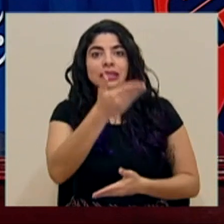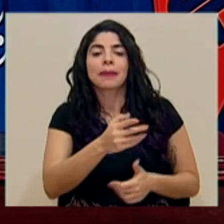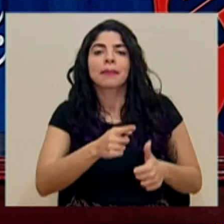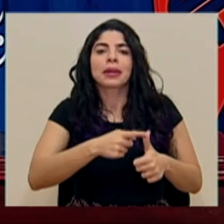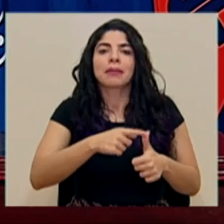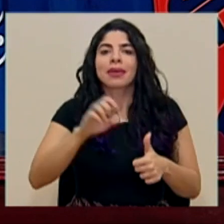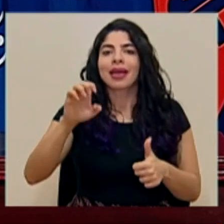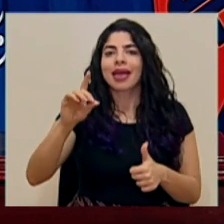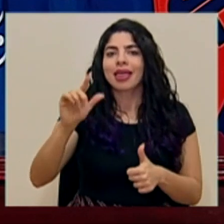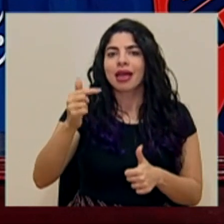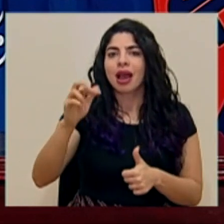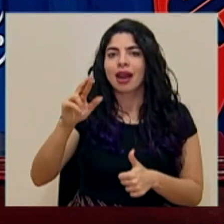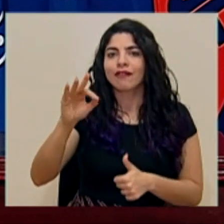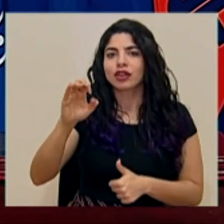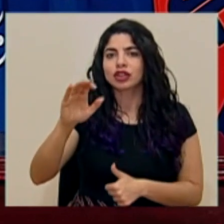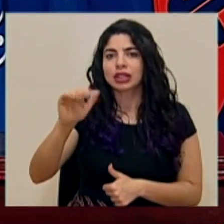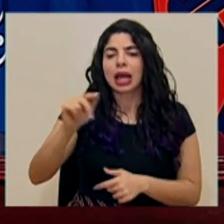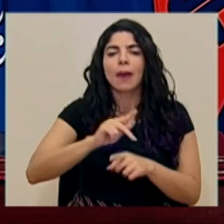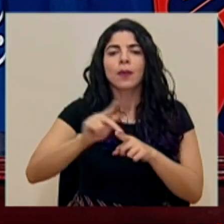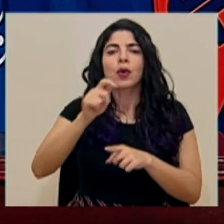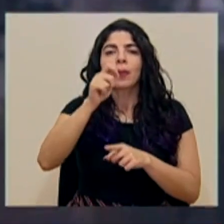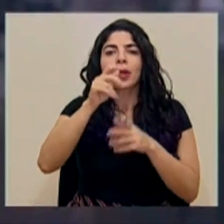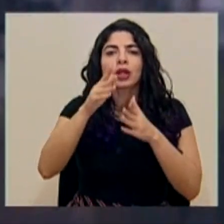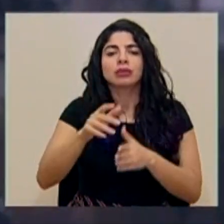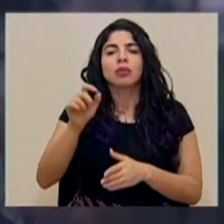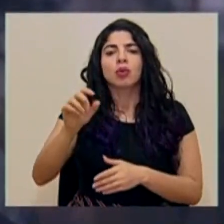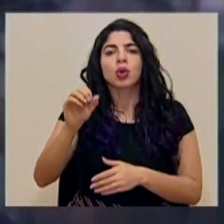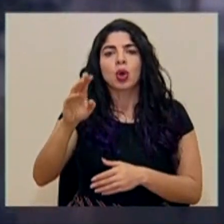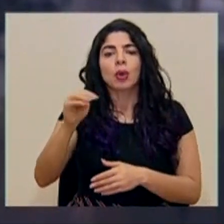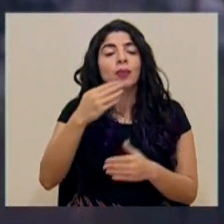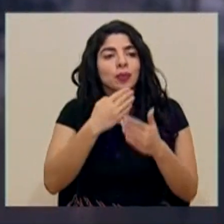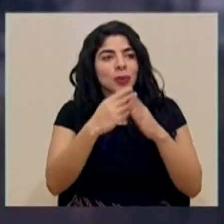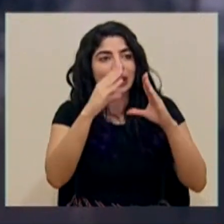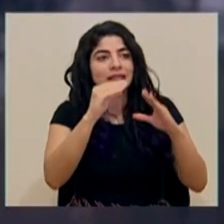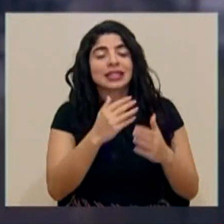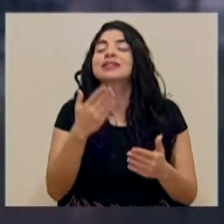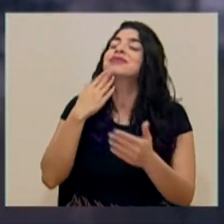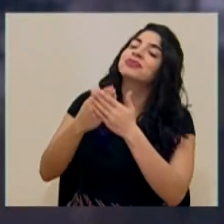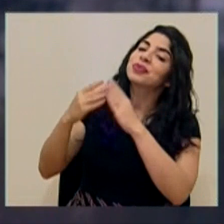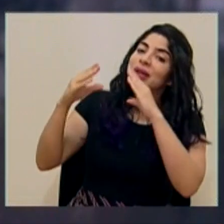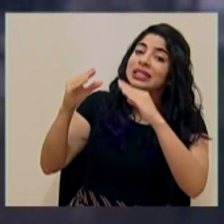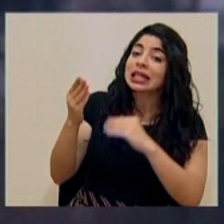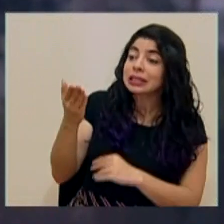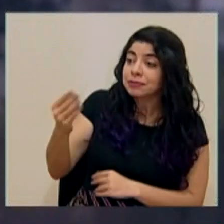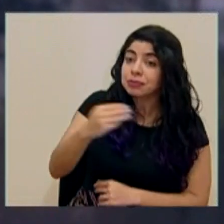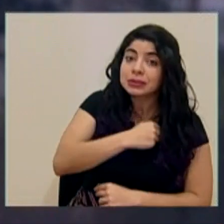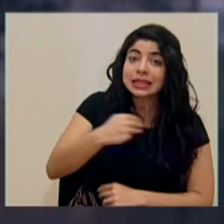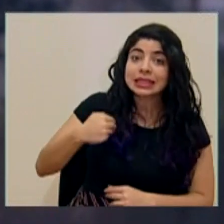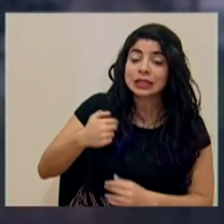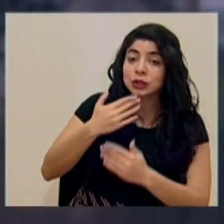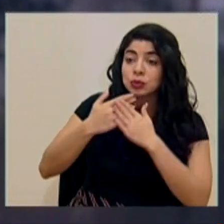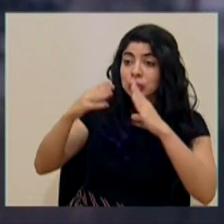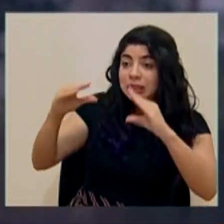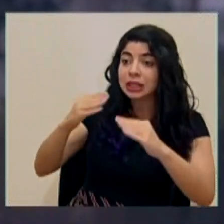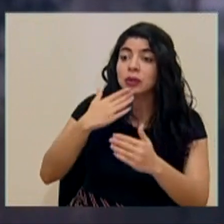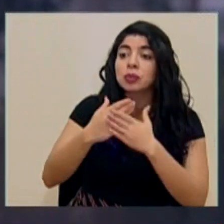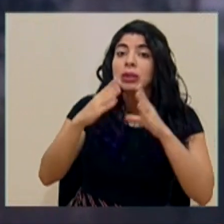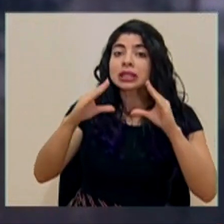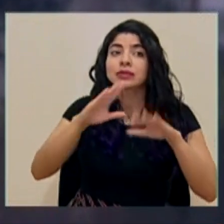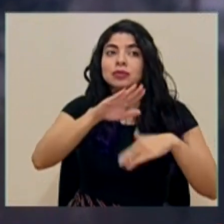Fonseca de puroperiodismo.com. Muy buenas tardes, don Edgar. Buenas tardes, Señor Ministro, buenas tardes a la